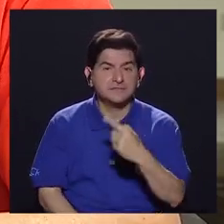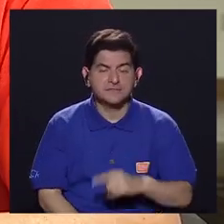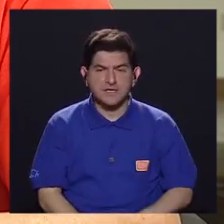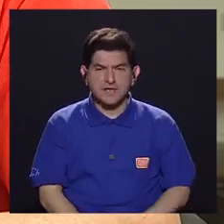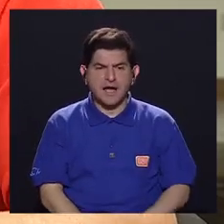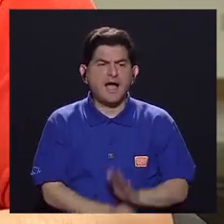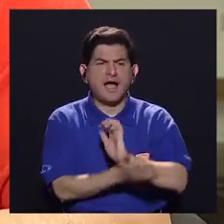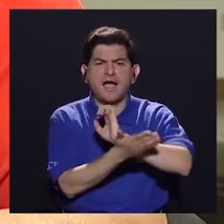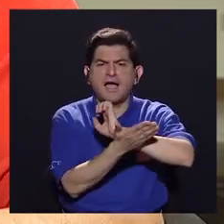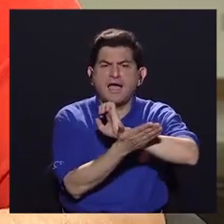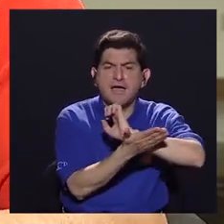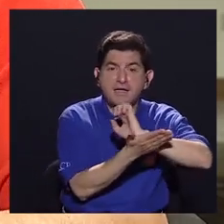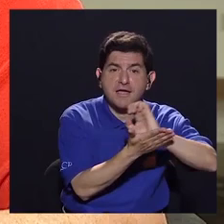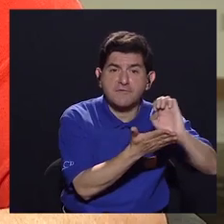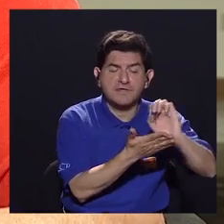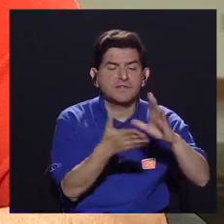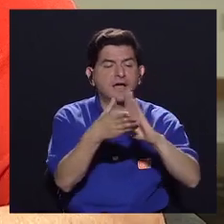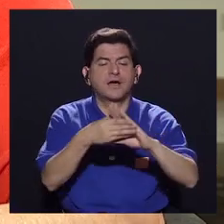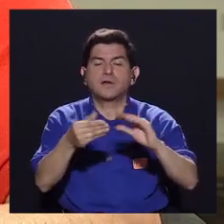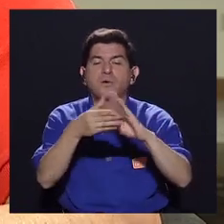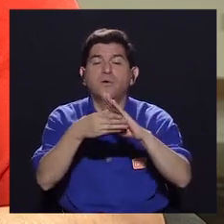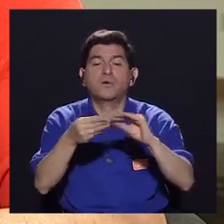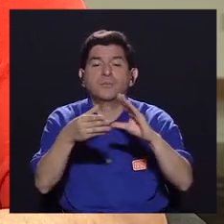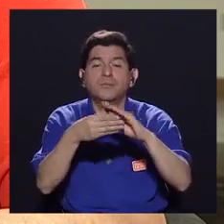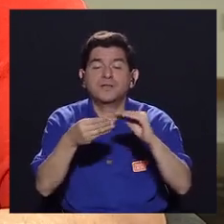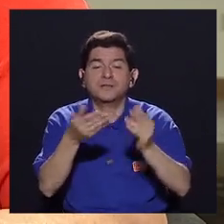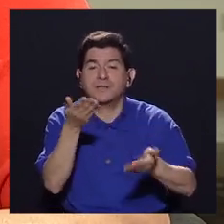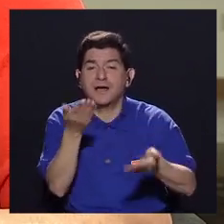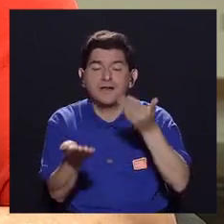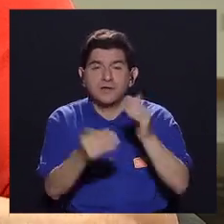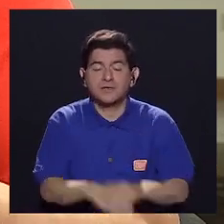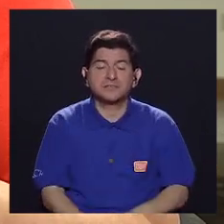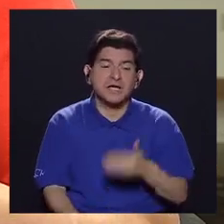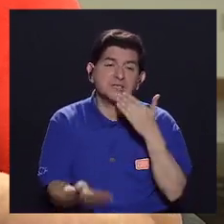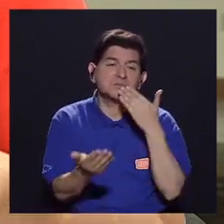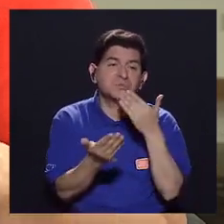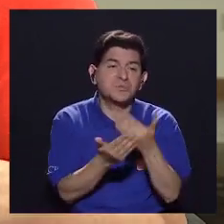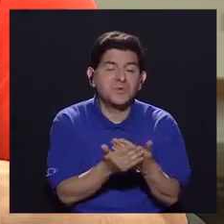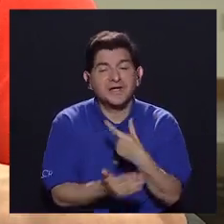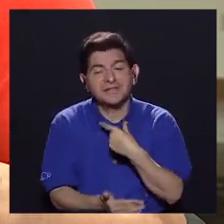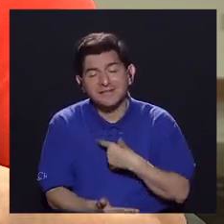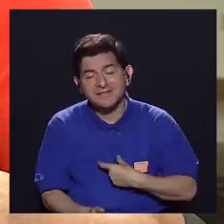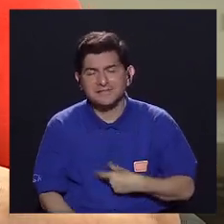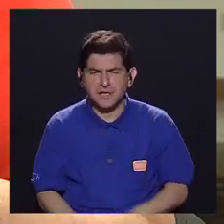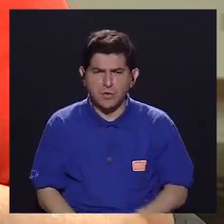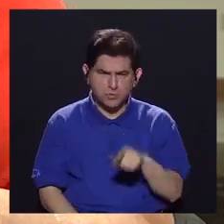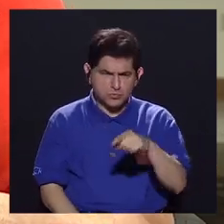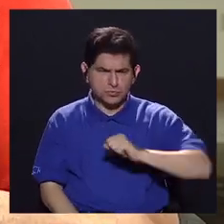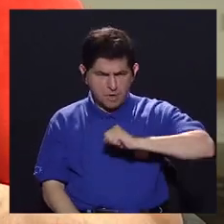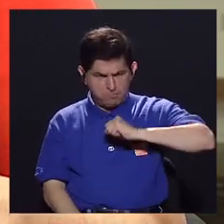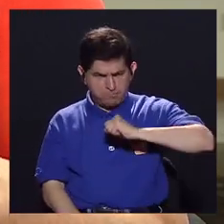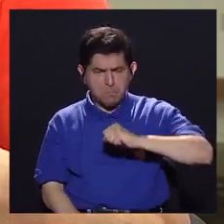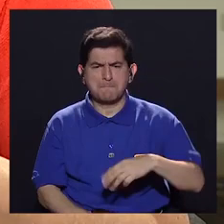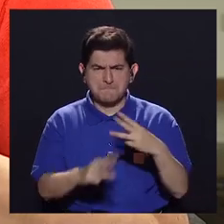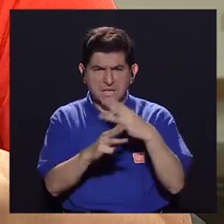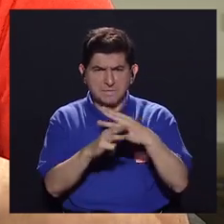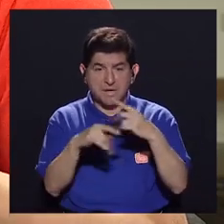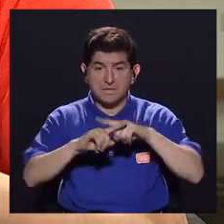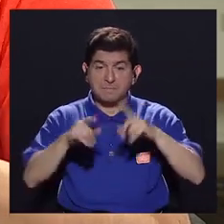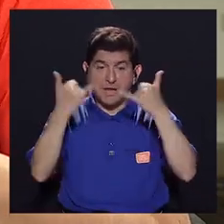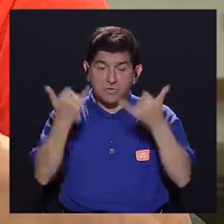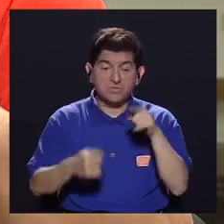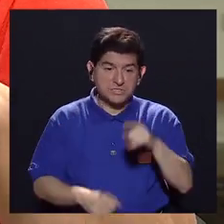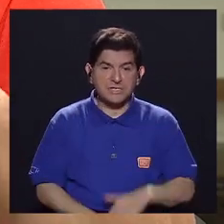que hay que evitar, por ejemplo, esos comentarios que tal vez con una buena intención de decirle, mire, hay que ponerle más a matemática, ya